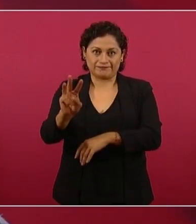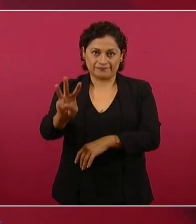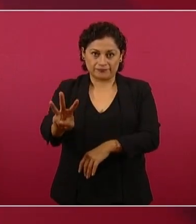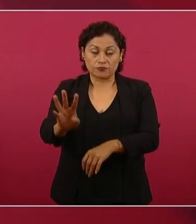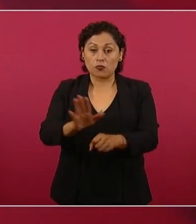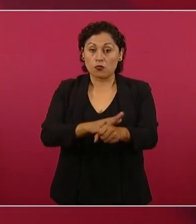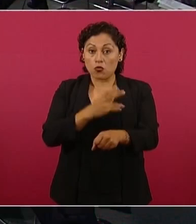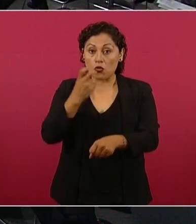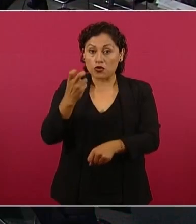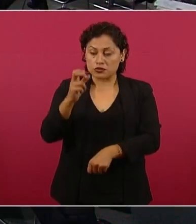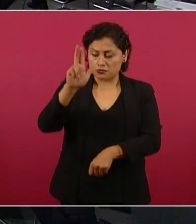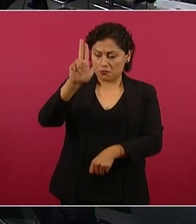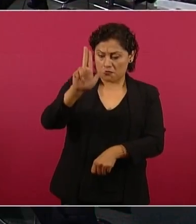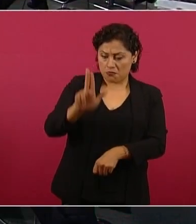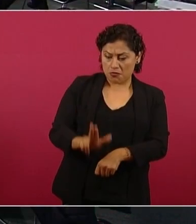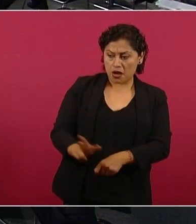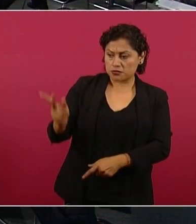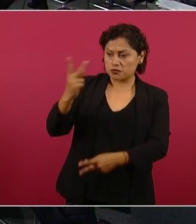nos estamos reuniendo